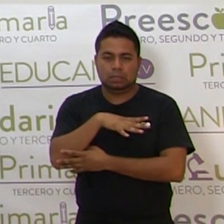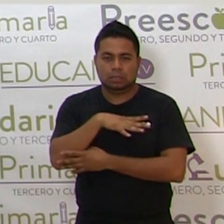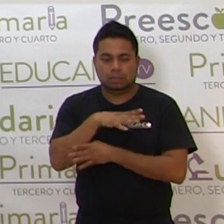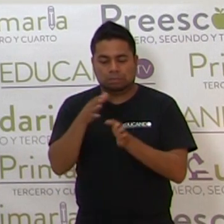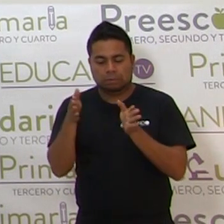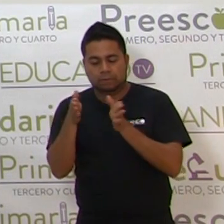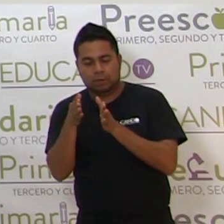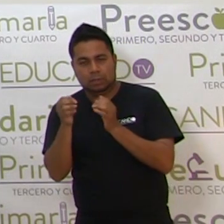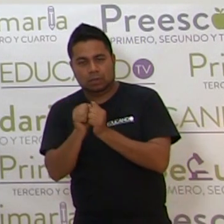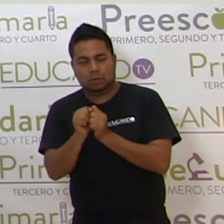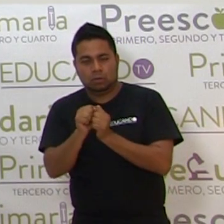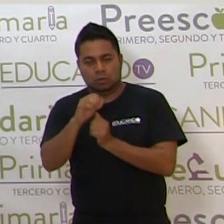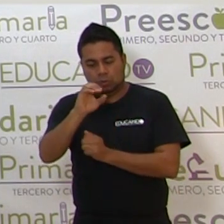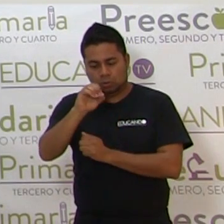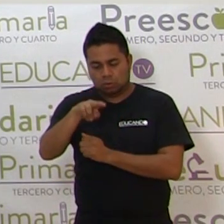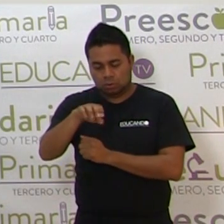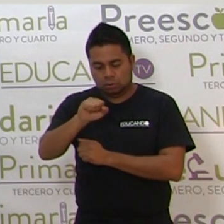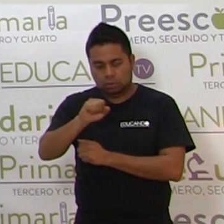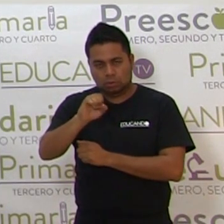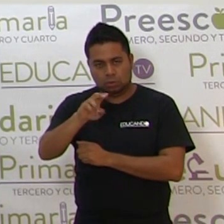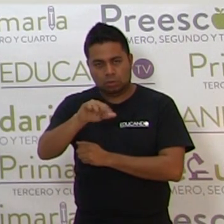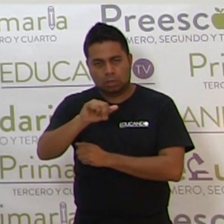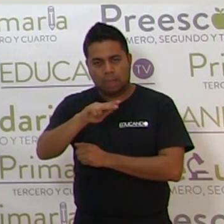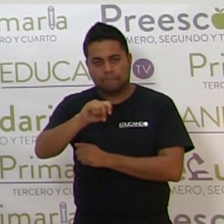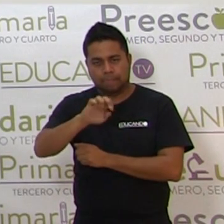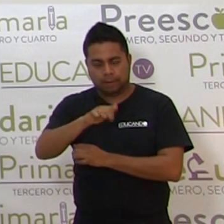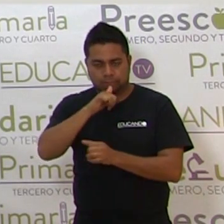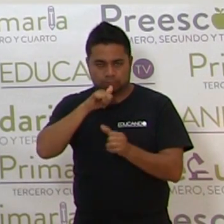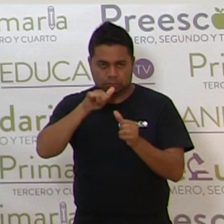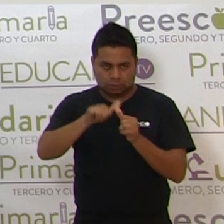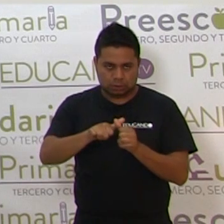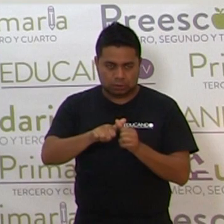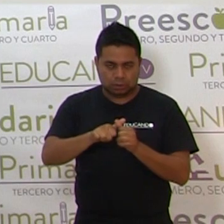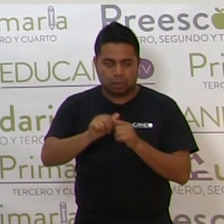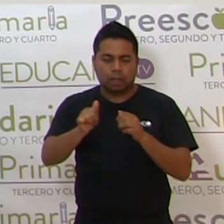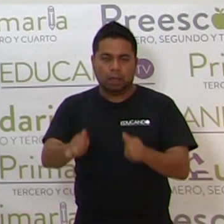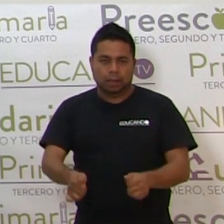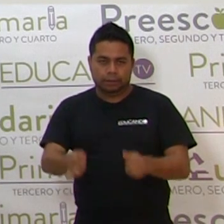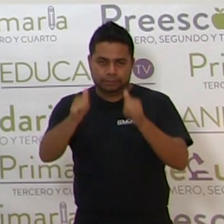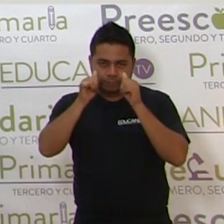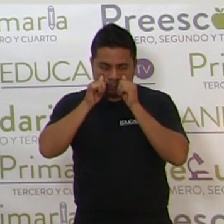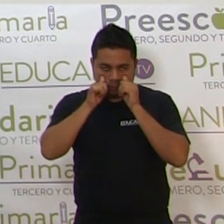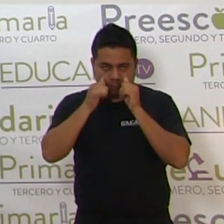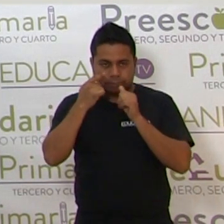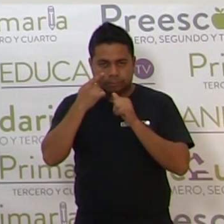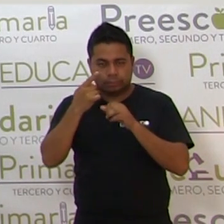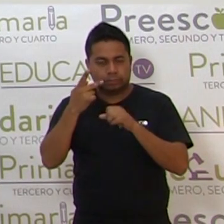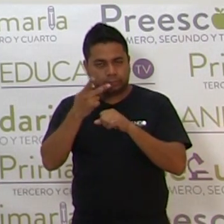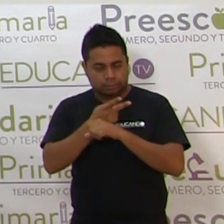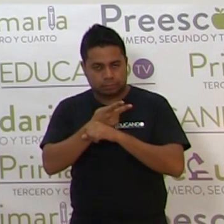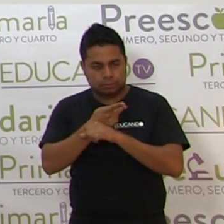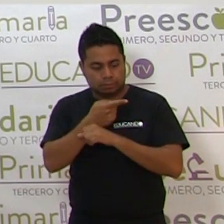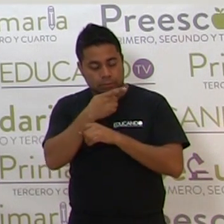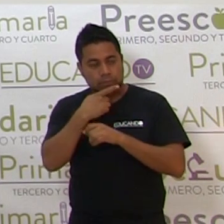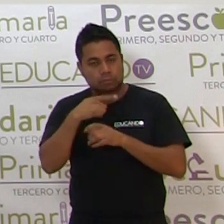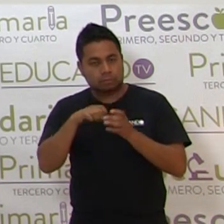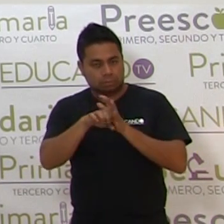a una consonante? ¿Bien? Mucha atención. Si aquí